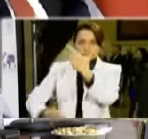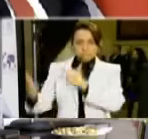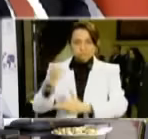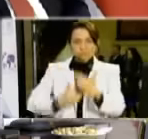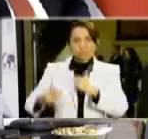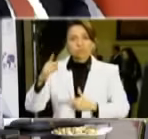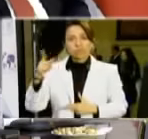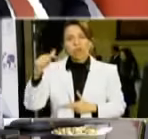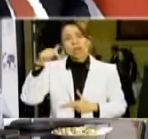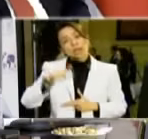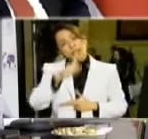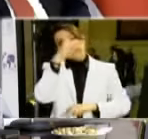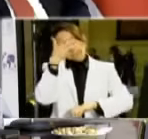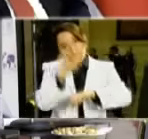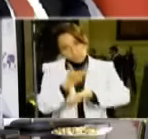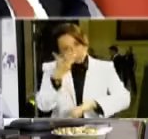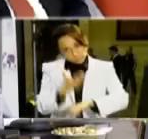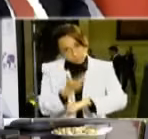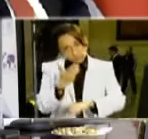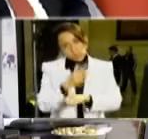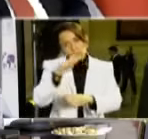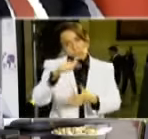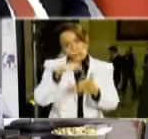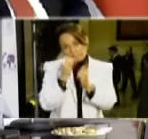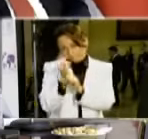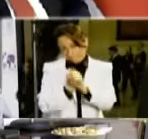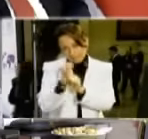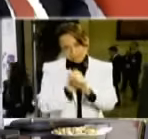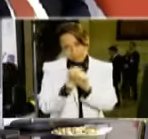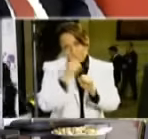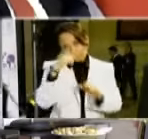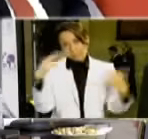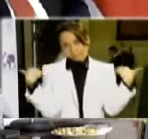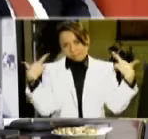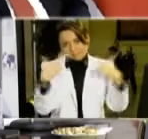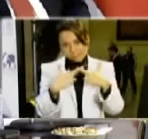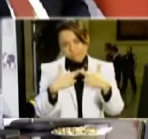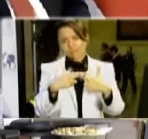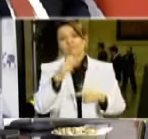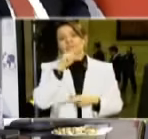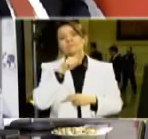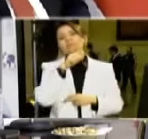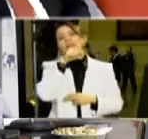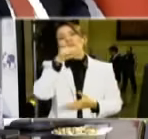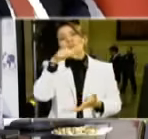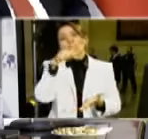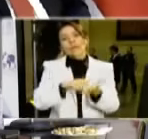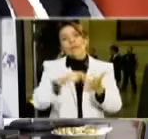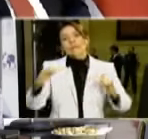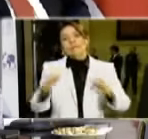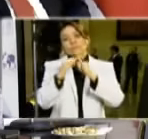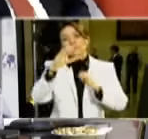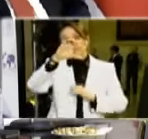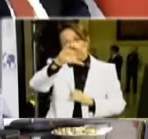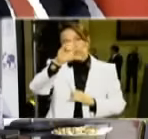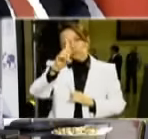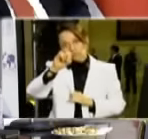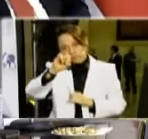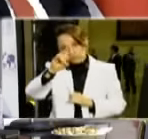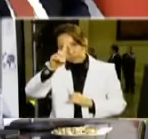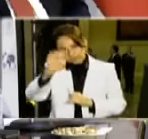Estados Unidos, del Centro de Investigación y Docencia Económica, del CIDE. Paralelamente, fue catedrático en